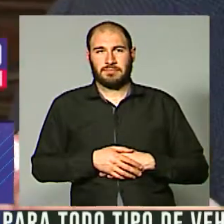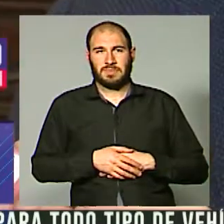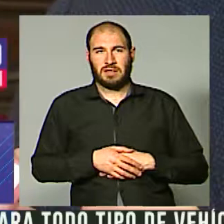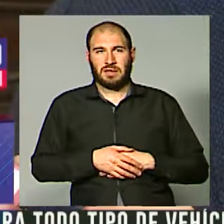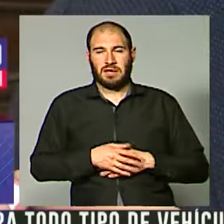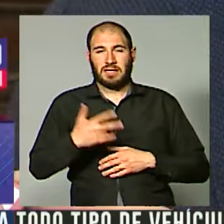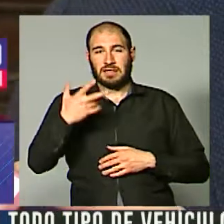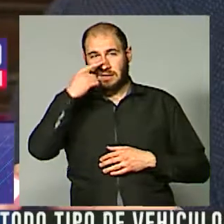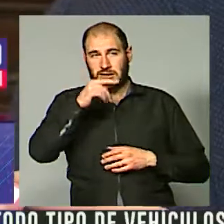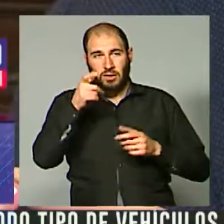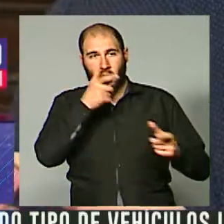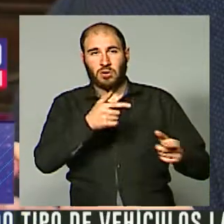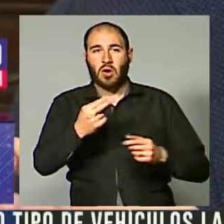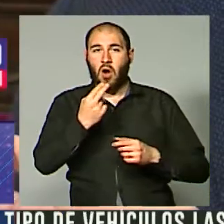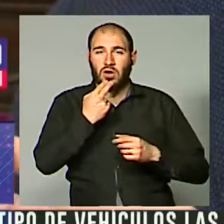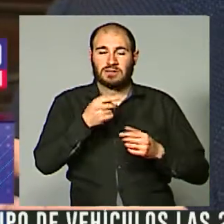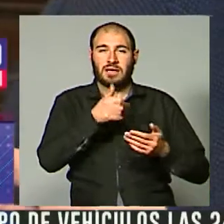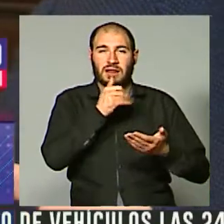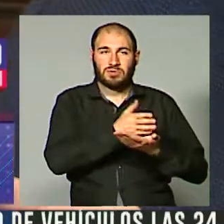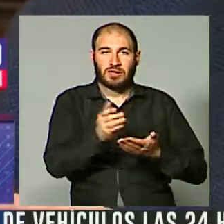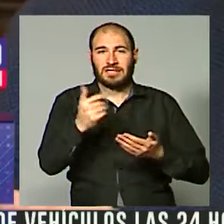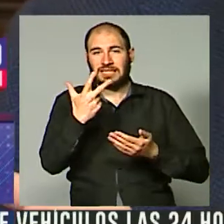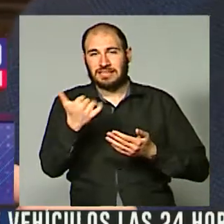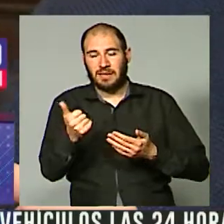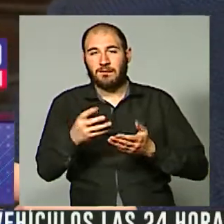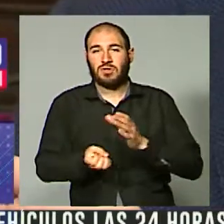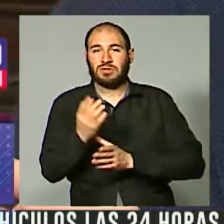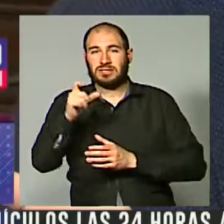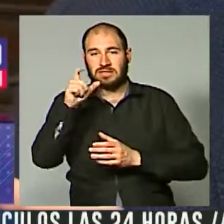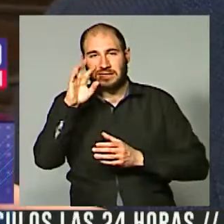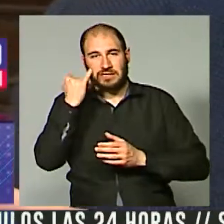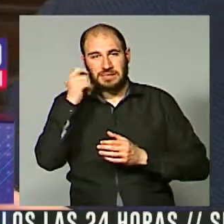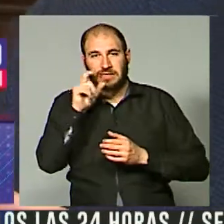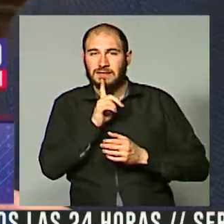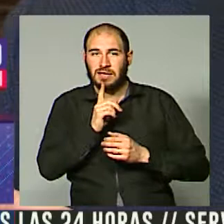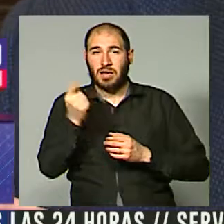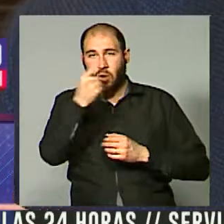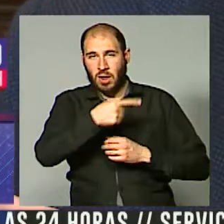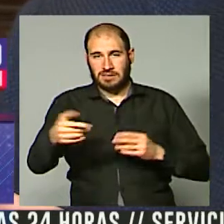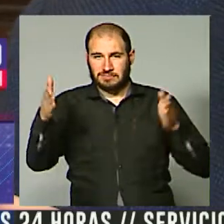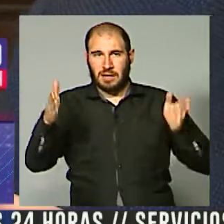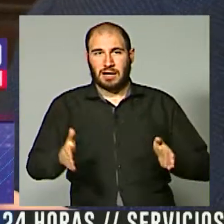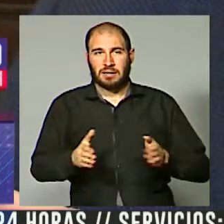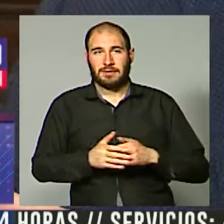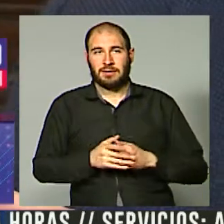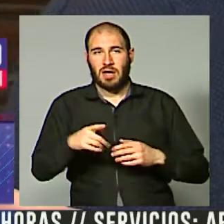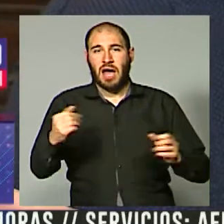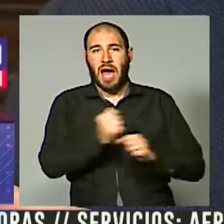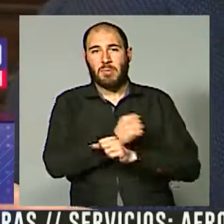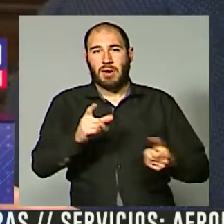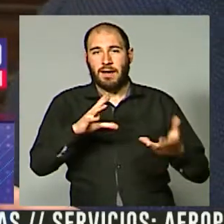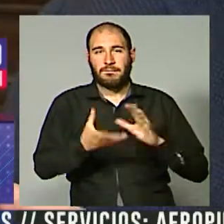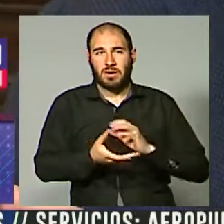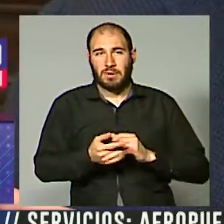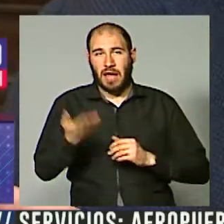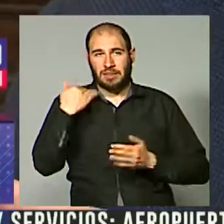37 observaciones, 11 de irrigación, 36 de la Fundación CRISIT. Ellos en una semana prácticamente aprobaron este sistema que,